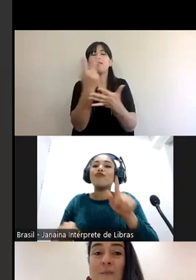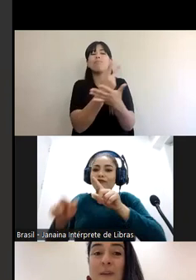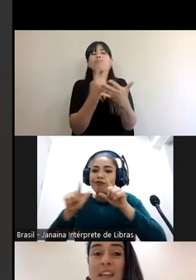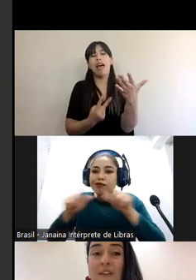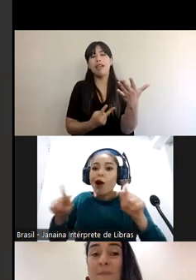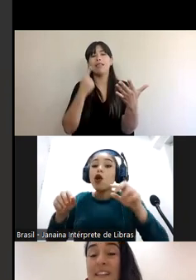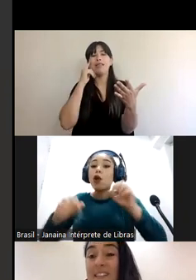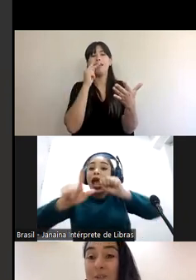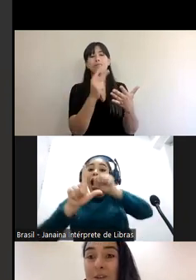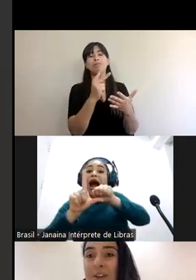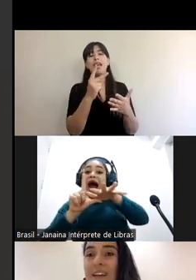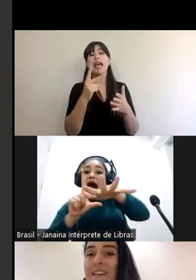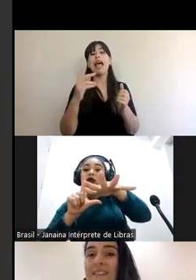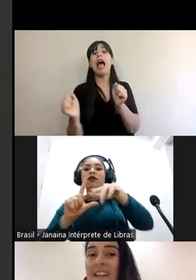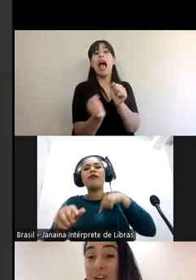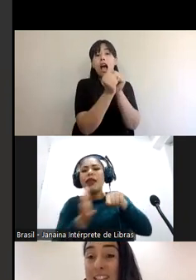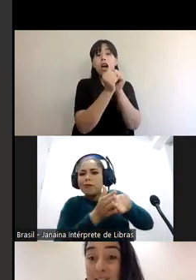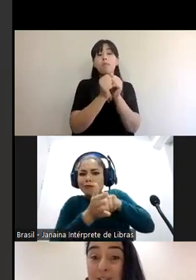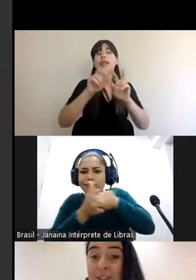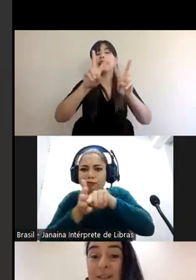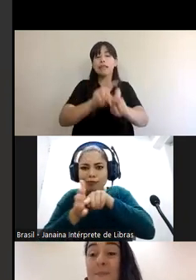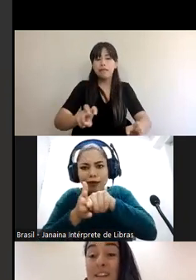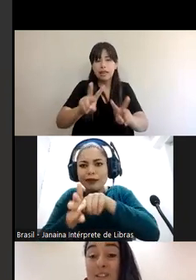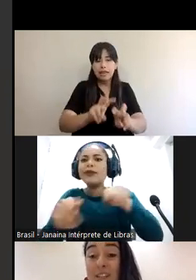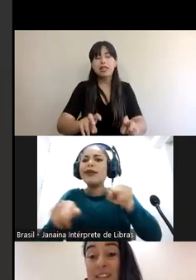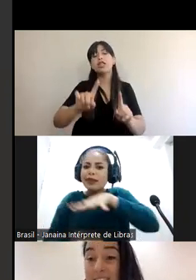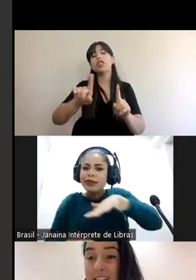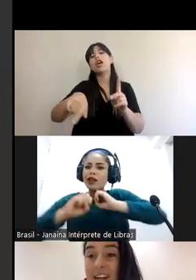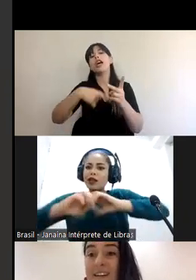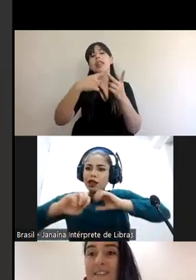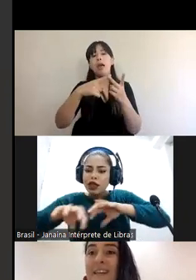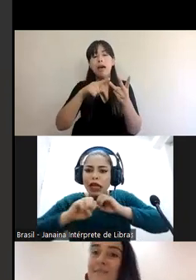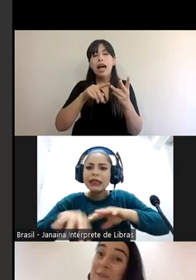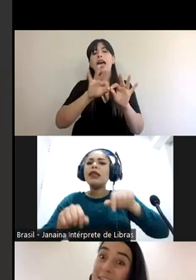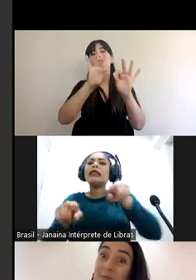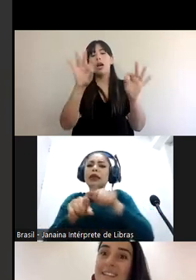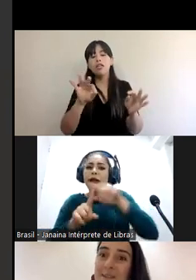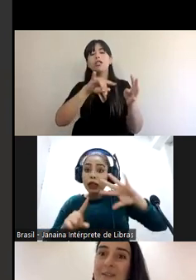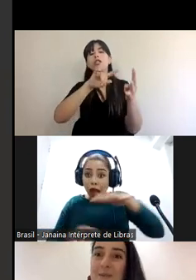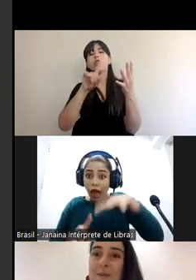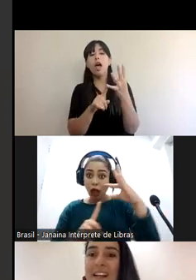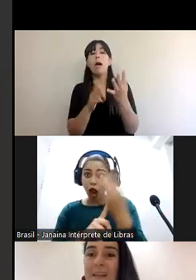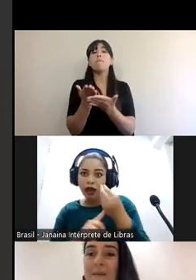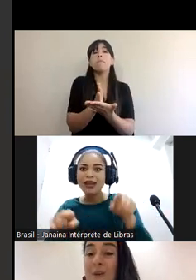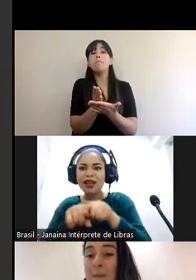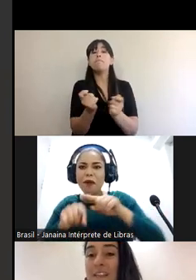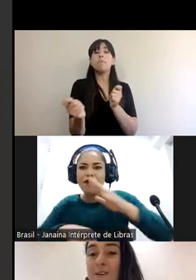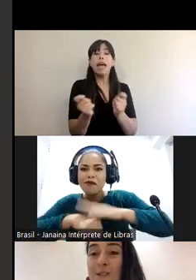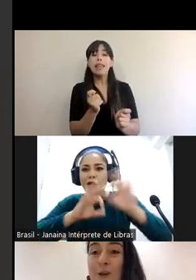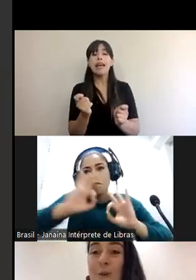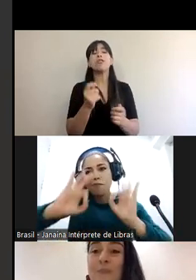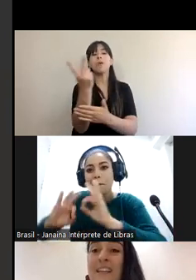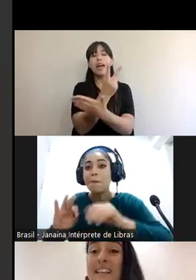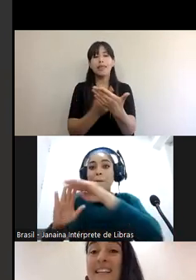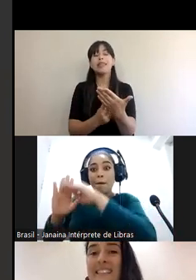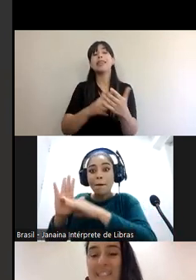va acompañado de investigación, de la educación, de mediación artística, también estamos realizando de forma paralela también programas de